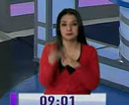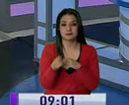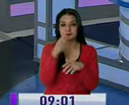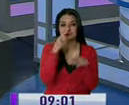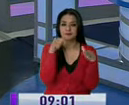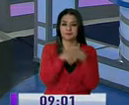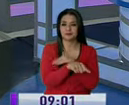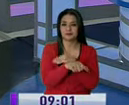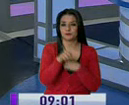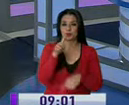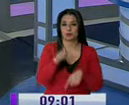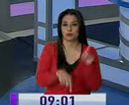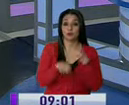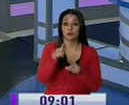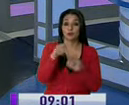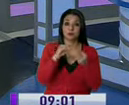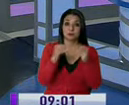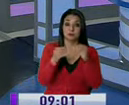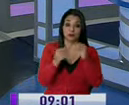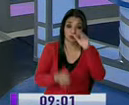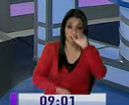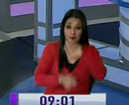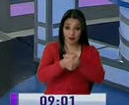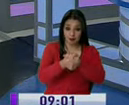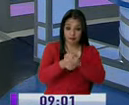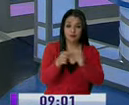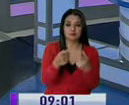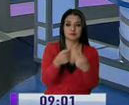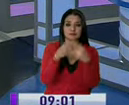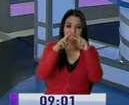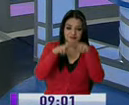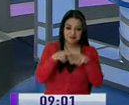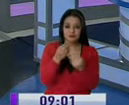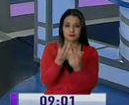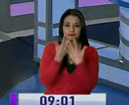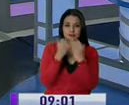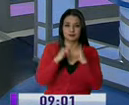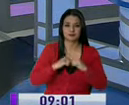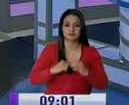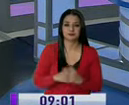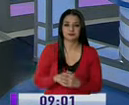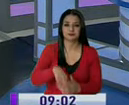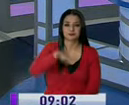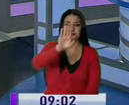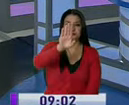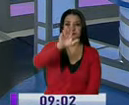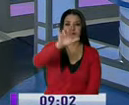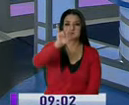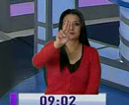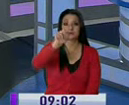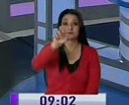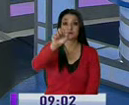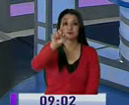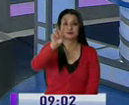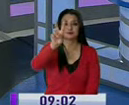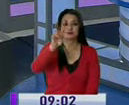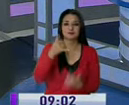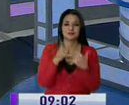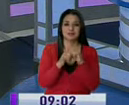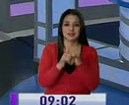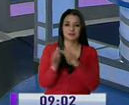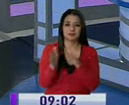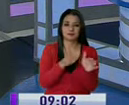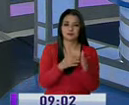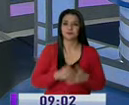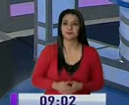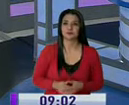más que usted mediante una clave secreta, puede seguir revisando la información que le van suministrando. Blind 2 Chat, no se olvide. A